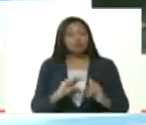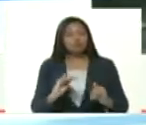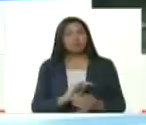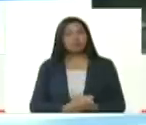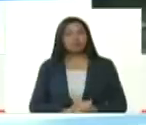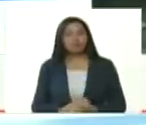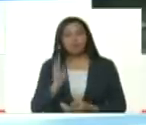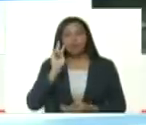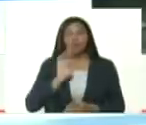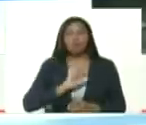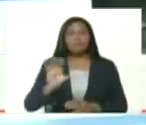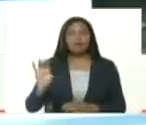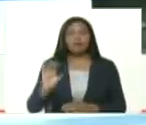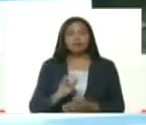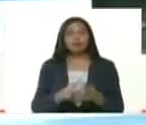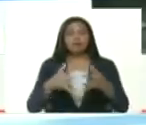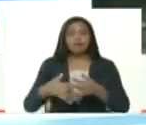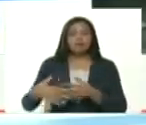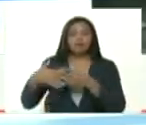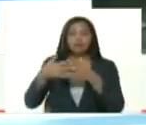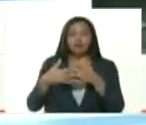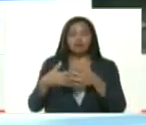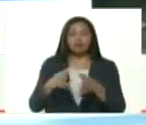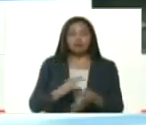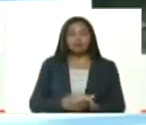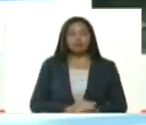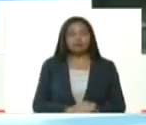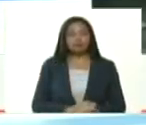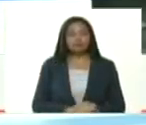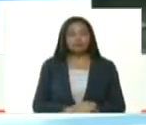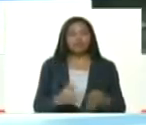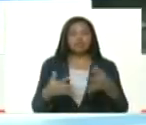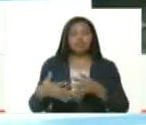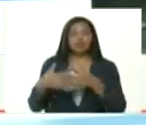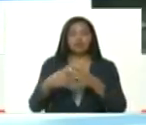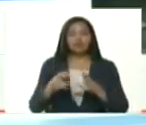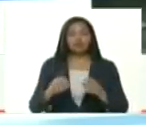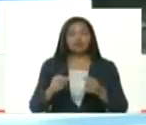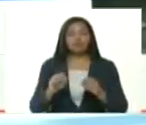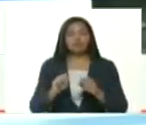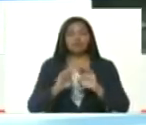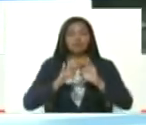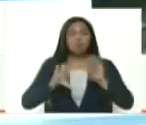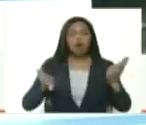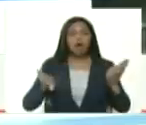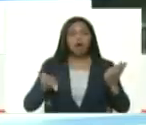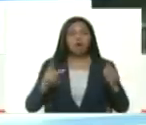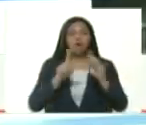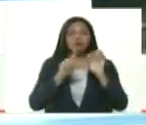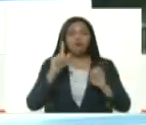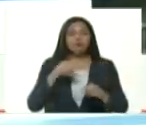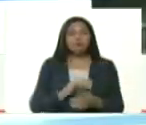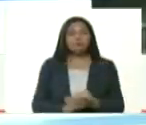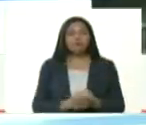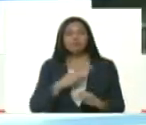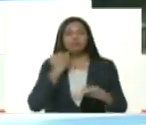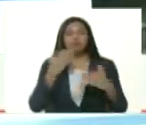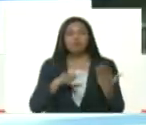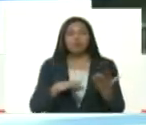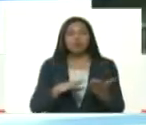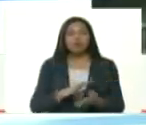los países, Estados Unidos. Estados Unidos hoy rompió la cifra de fallecidos.